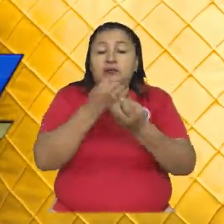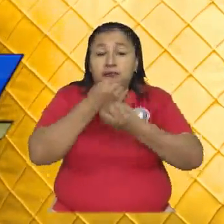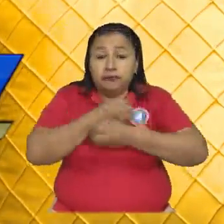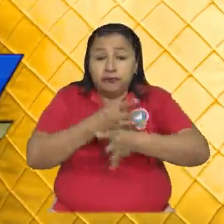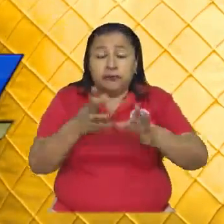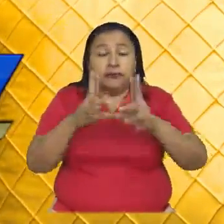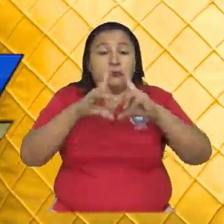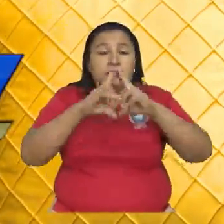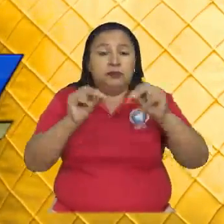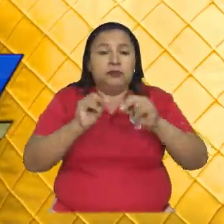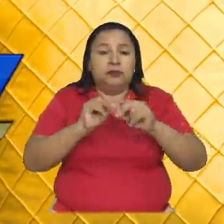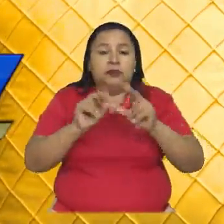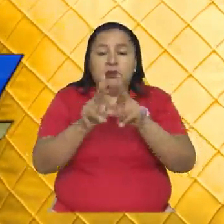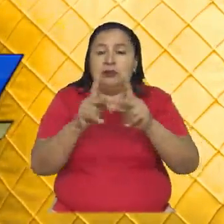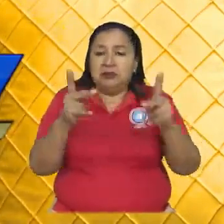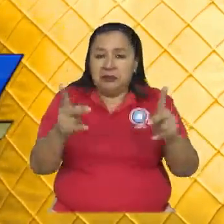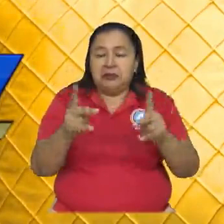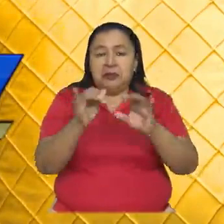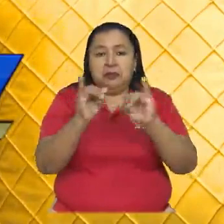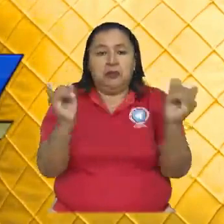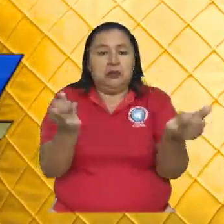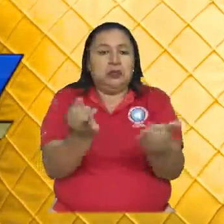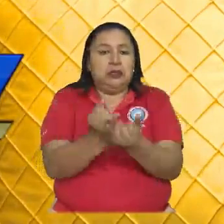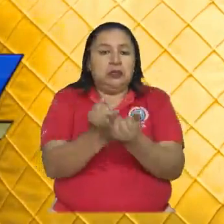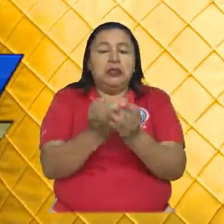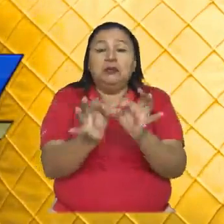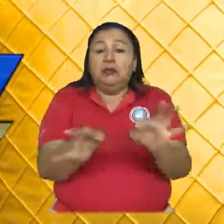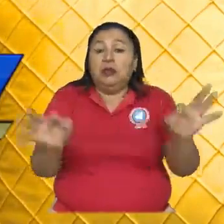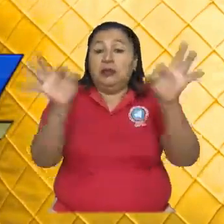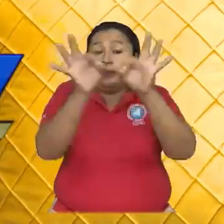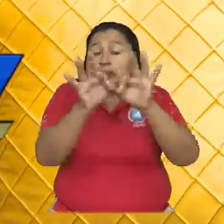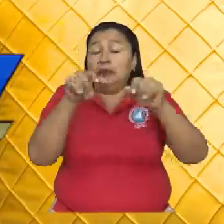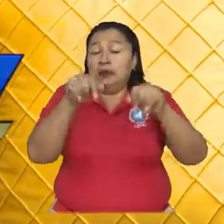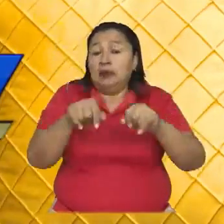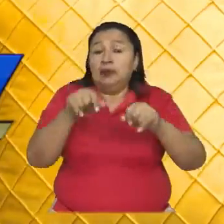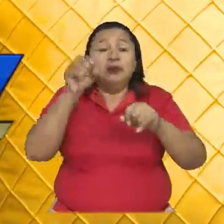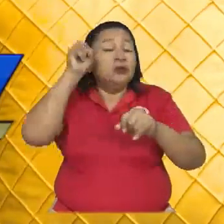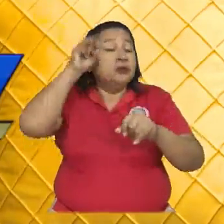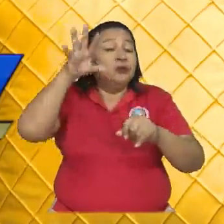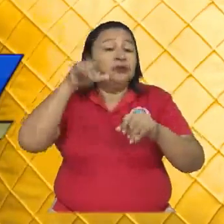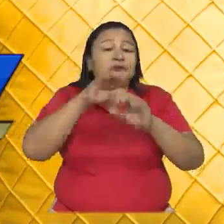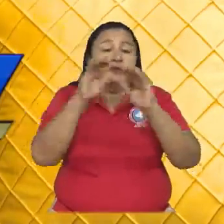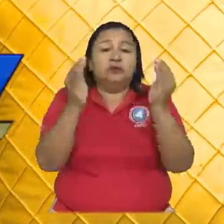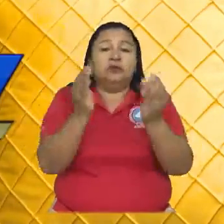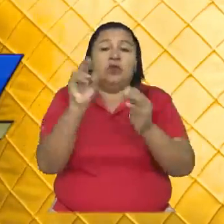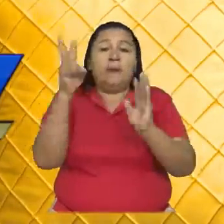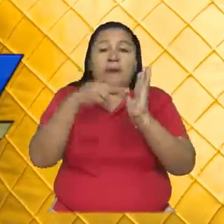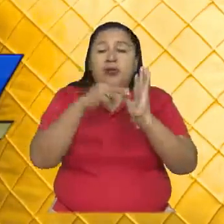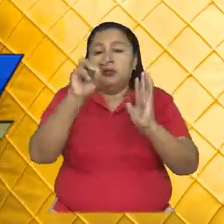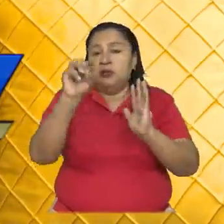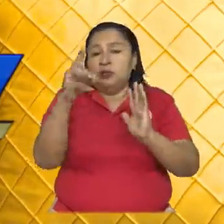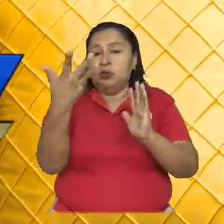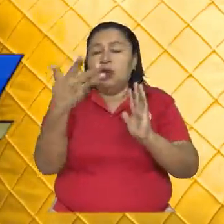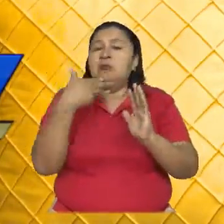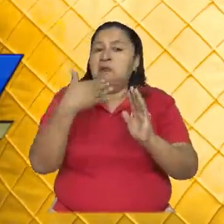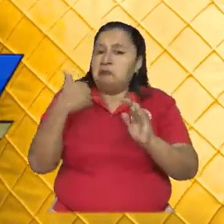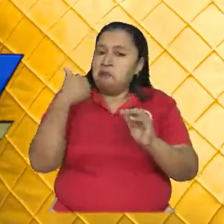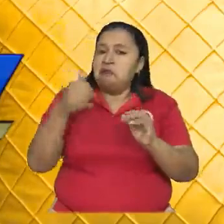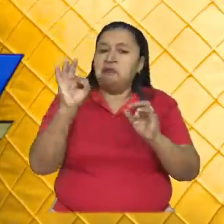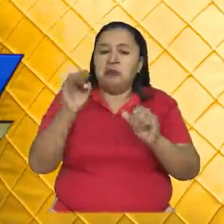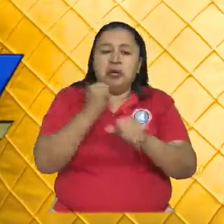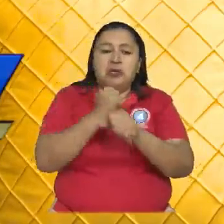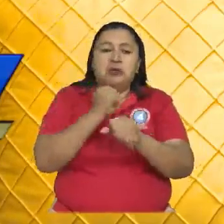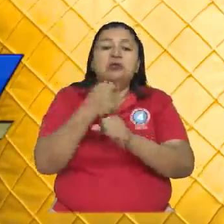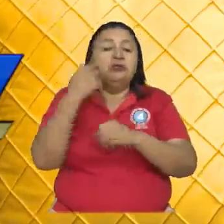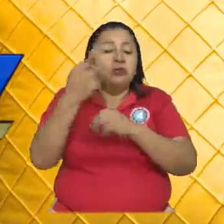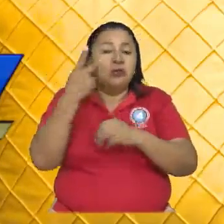Nicaragua también en las revistas importantes de turismo en todo el mundo. El 2019 fue un año excelente en torno a eso.